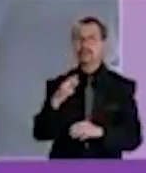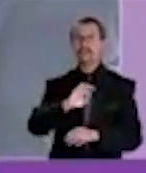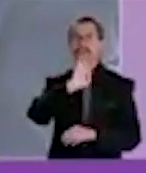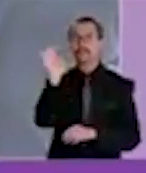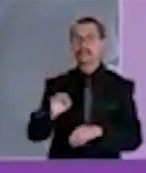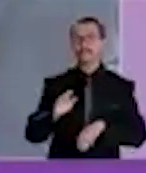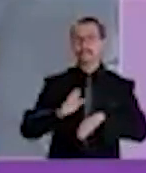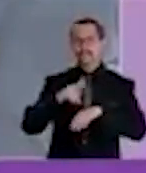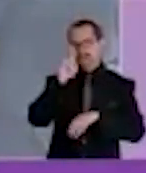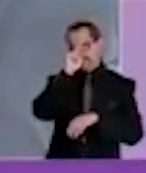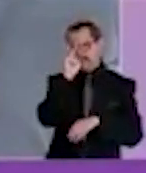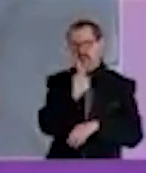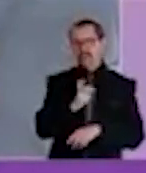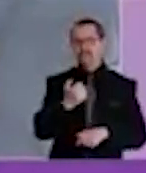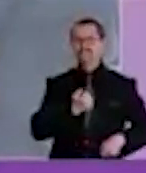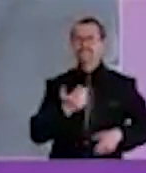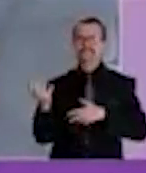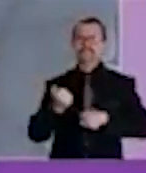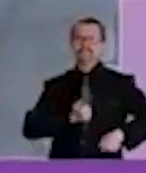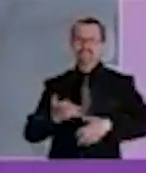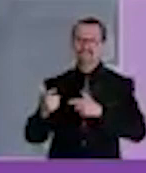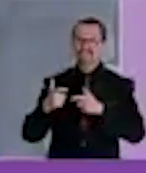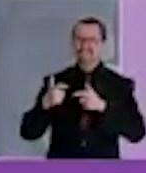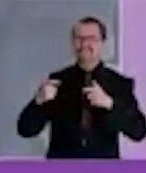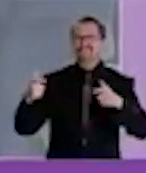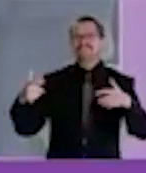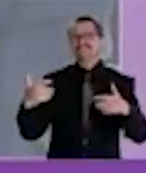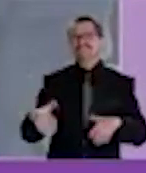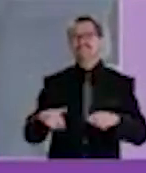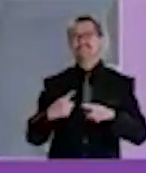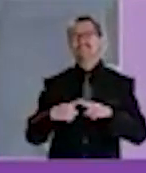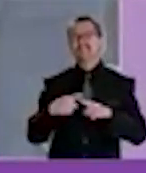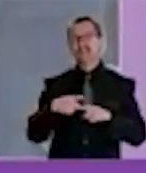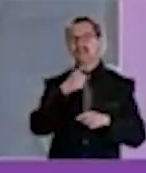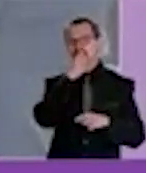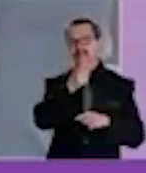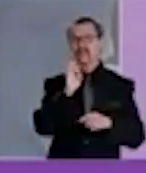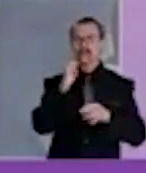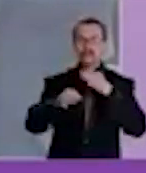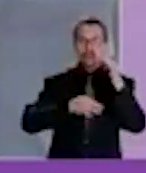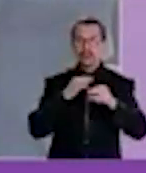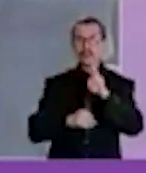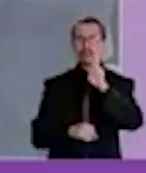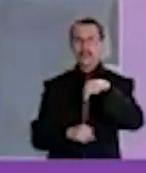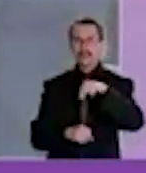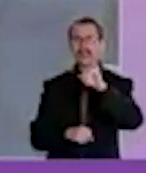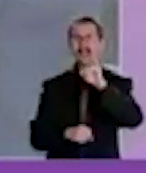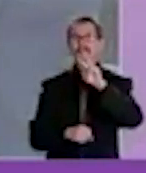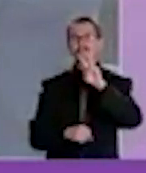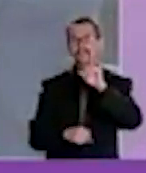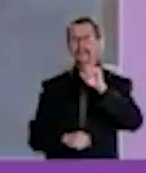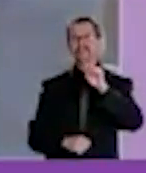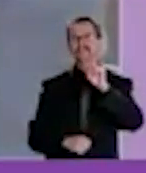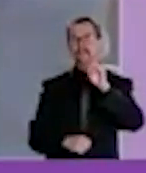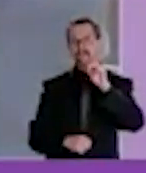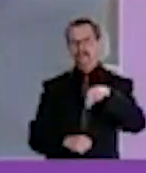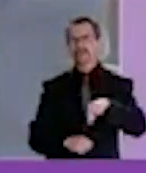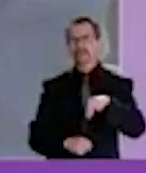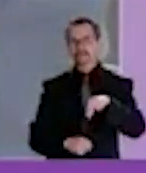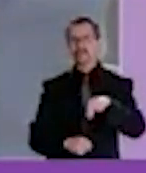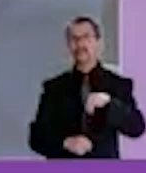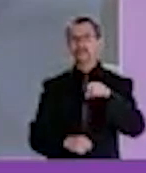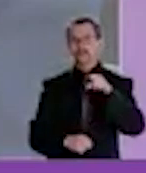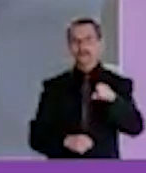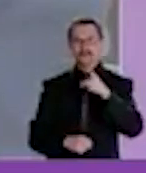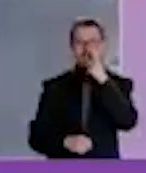datos de univisión noticias de una u otra manera todos ustedes han prometido no sólo recibir a los mexicanos que envuelvan